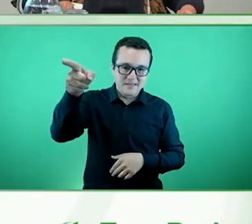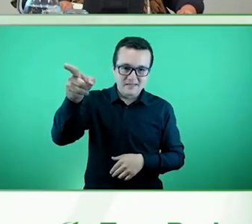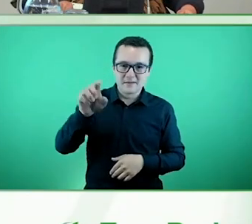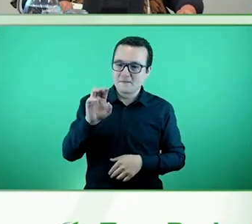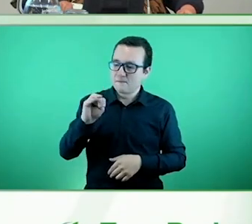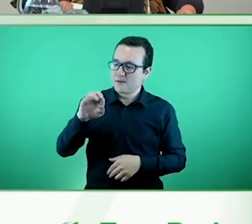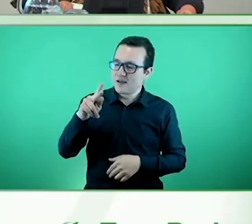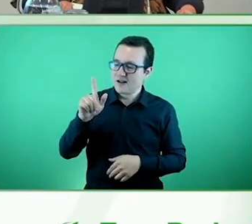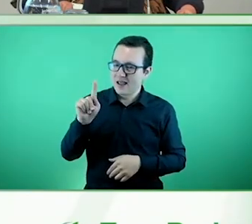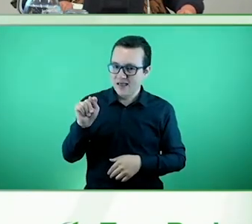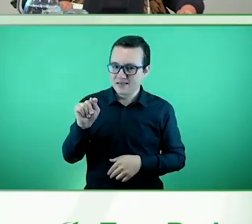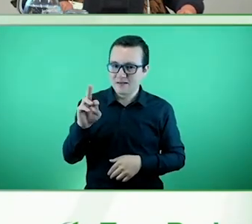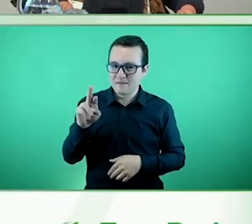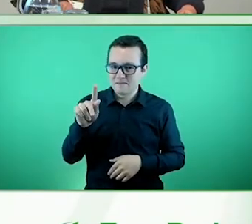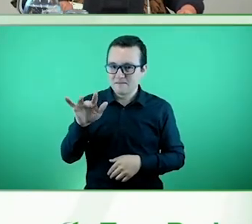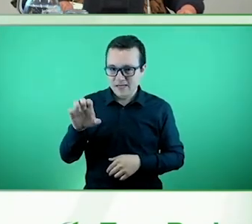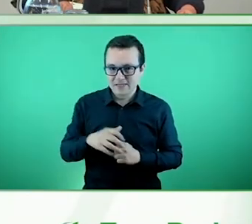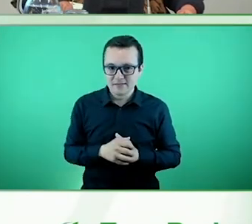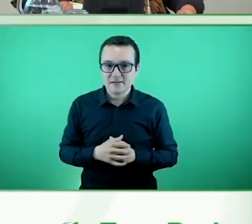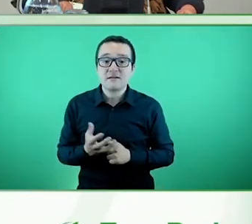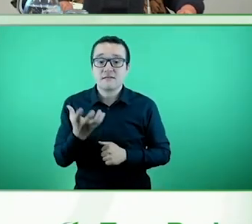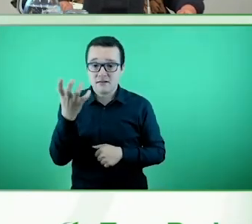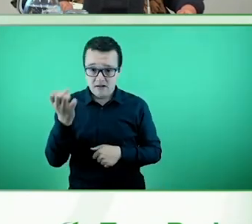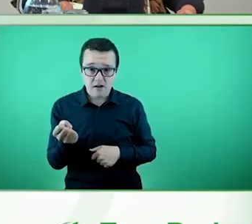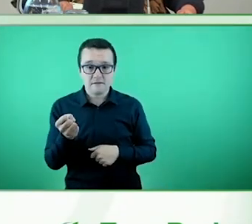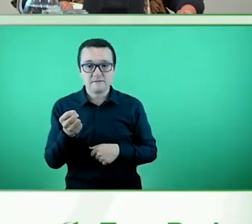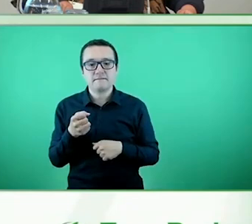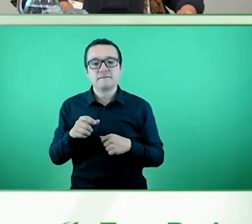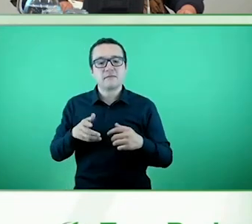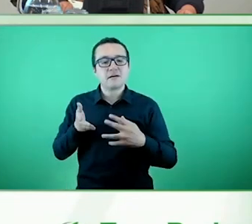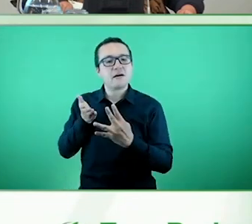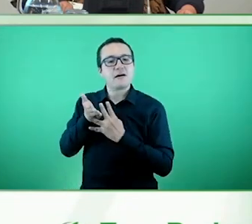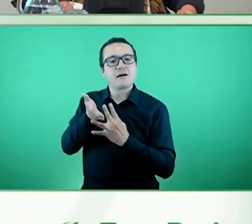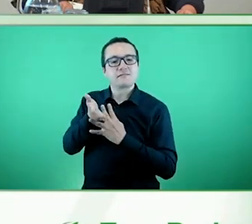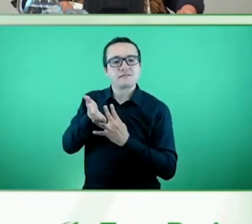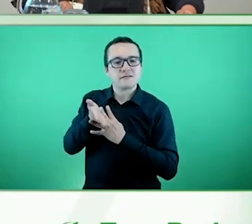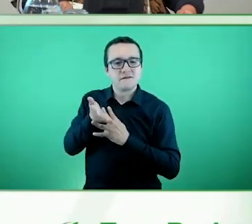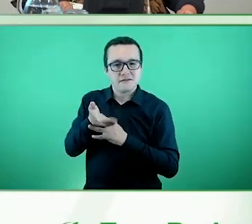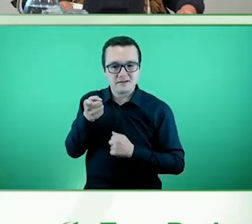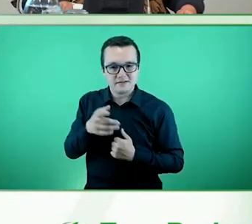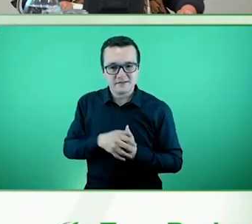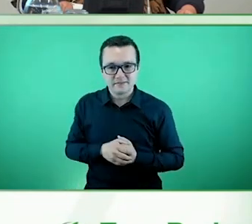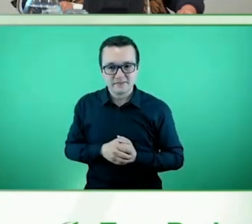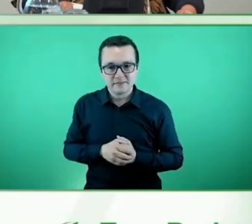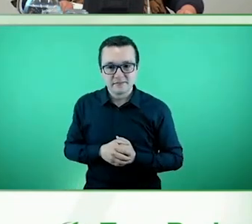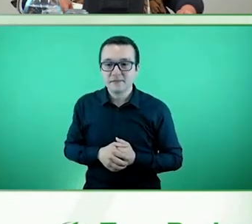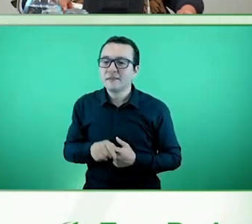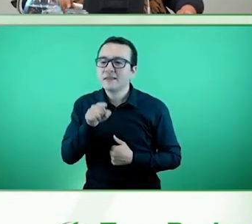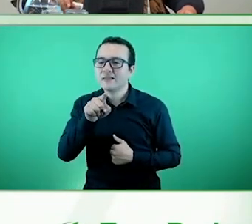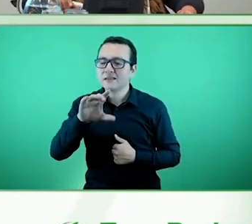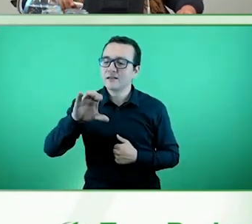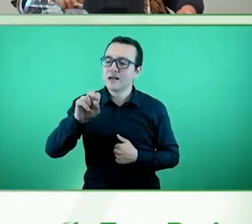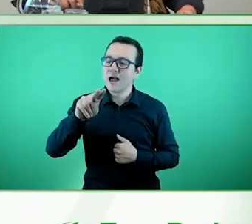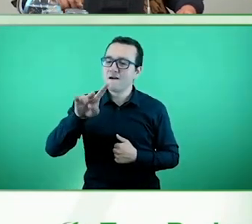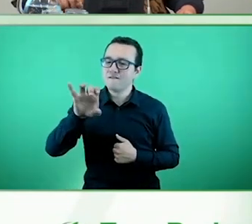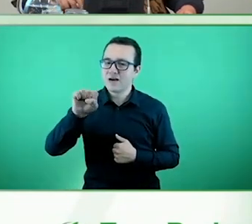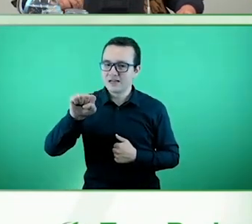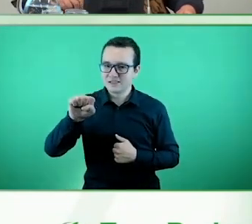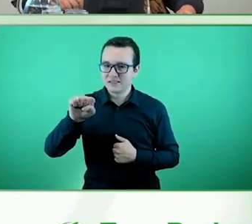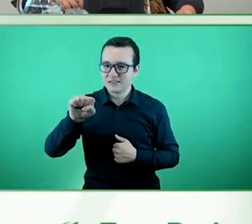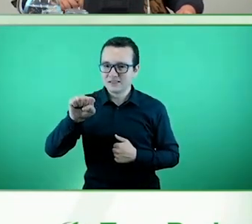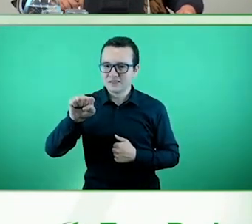Tenemos también recursos accesibles. Uno de ellos es el Canvas, que lo tengo